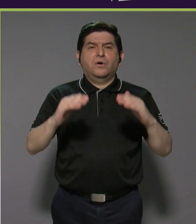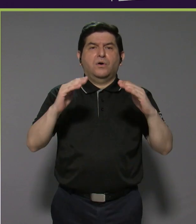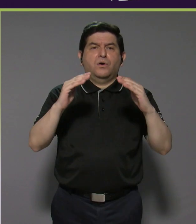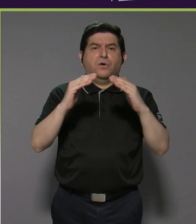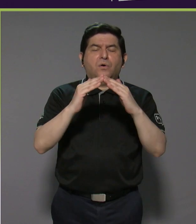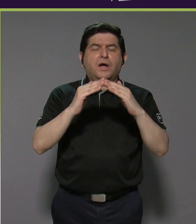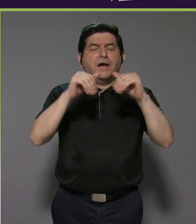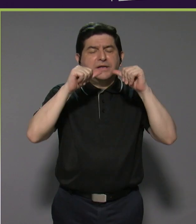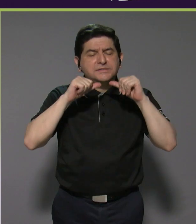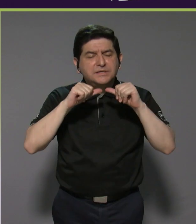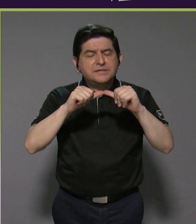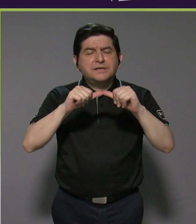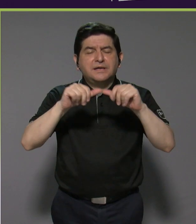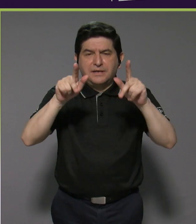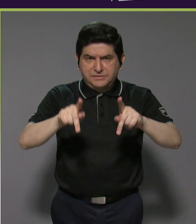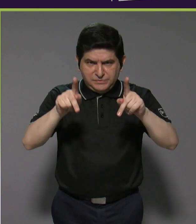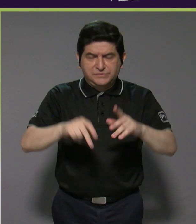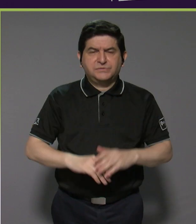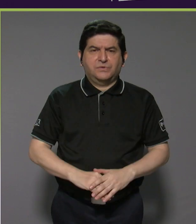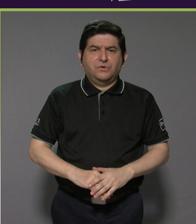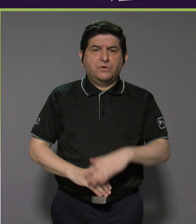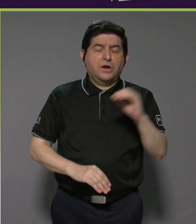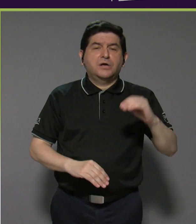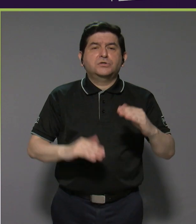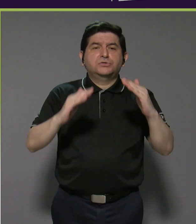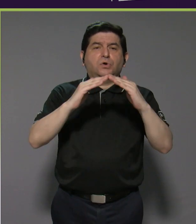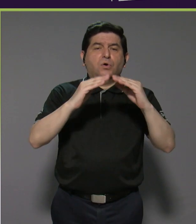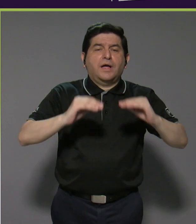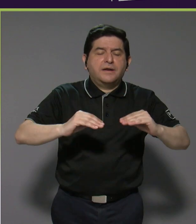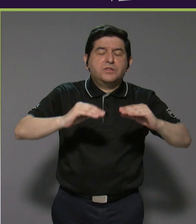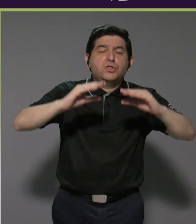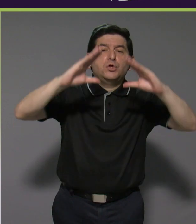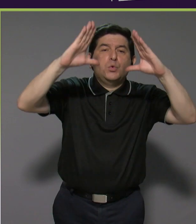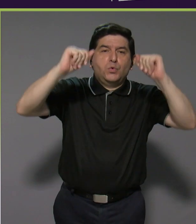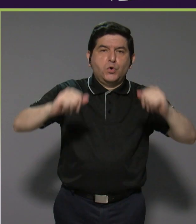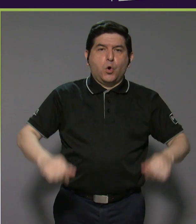larga estancia, los hogares diurnos,